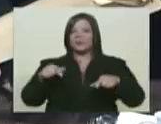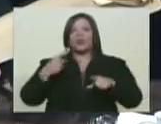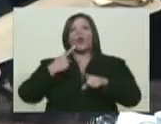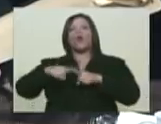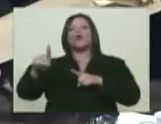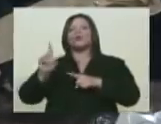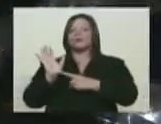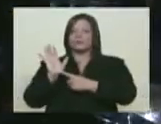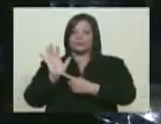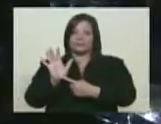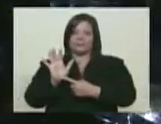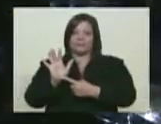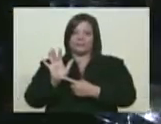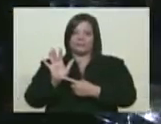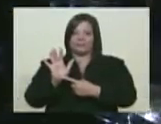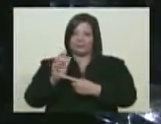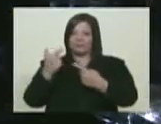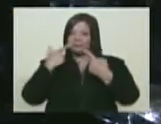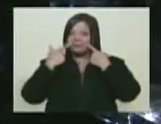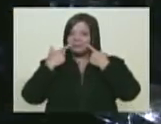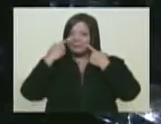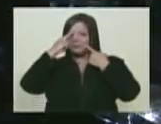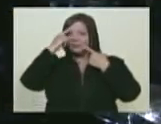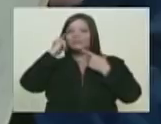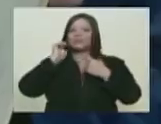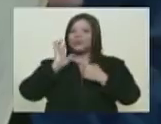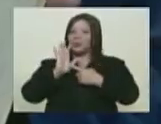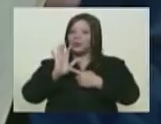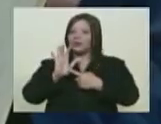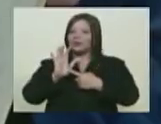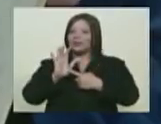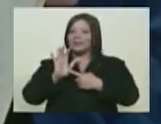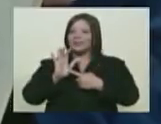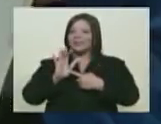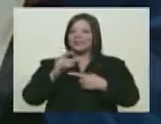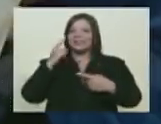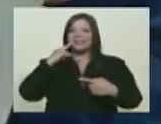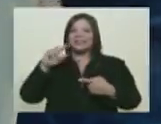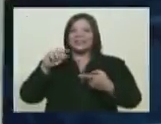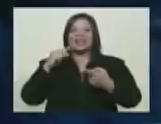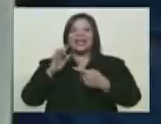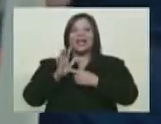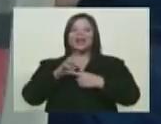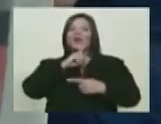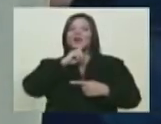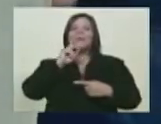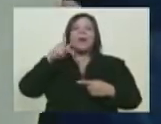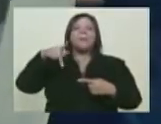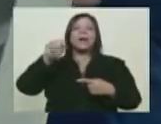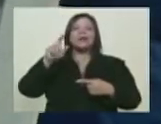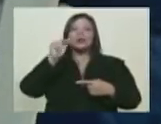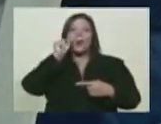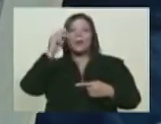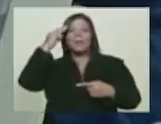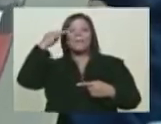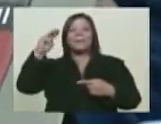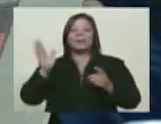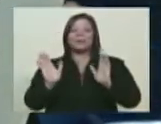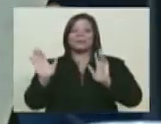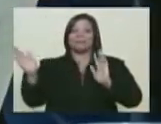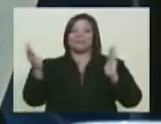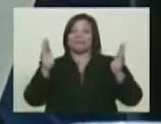otra. Ya nomás. Tienes mi espíritu. Tiene la del Che Guevara y ahora la de Pancho Villa.